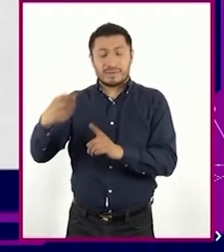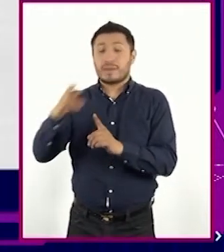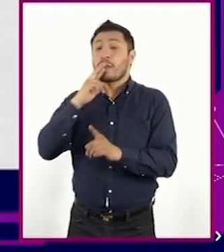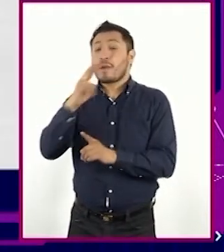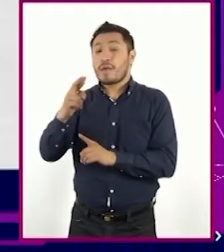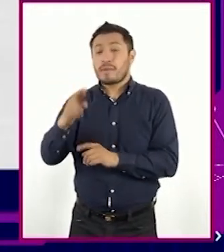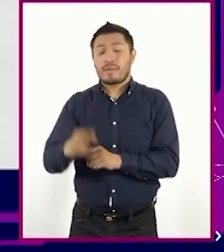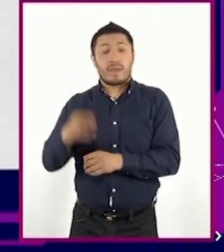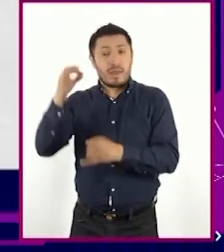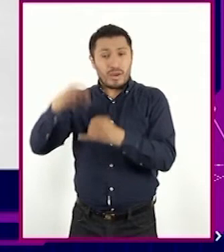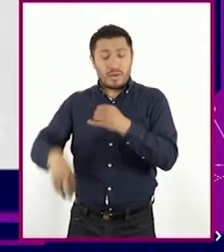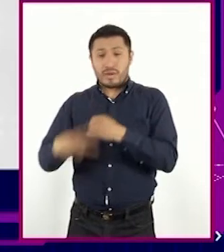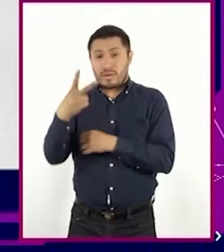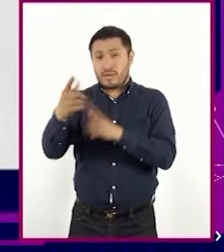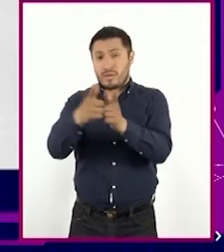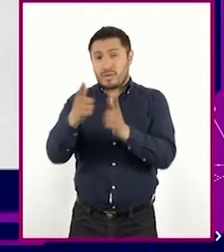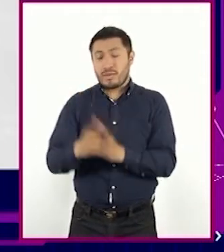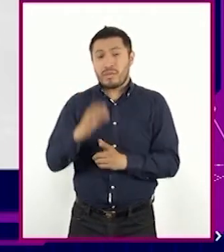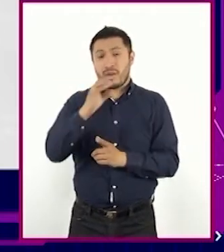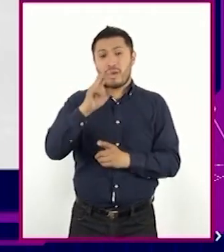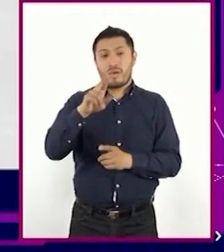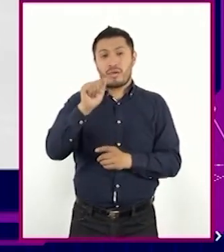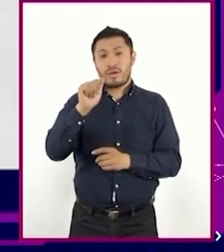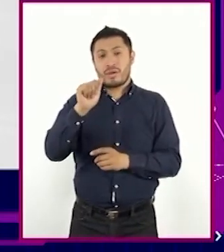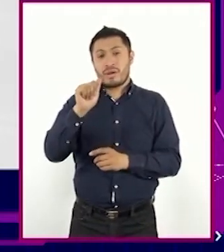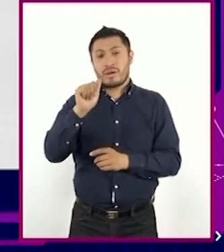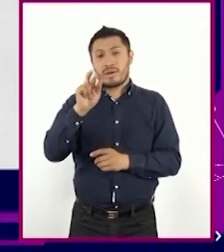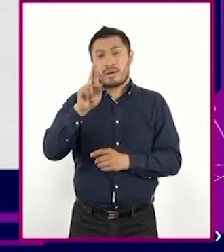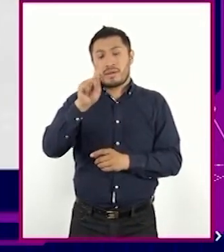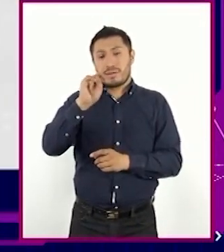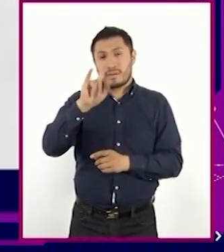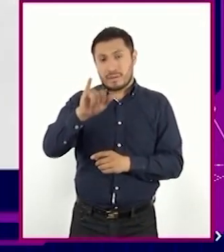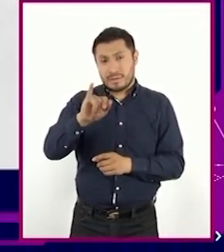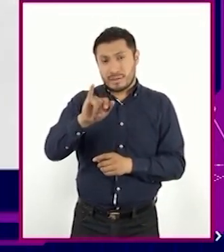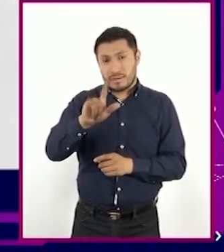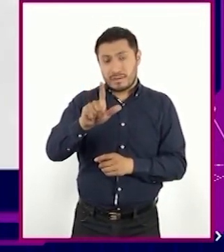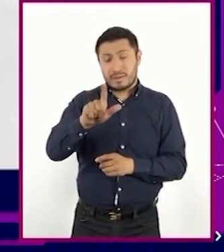A los últimos dos grupos se les llama cuartil 3 y cuartil 4.